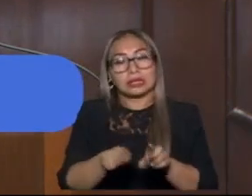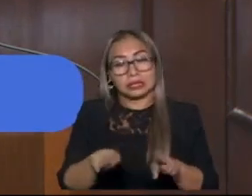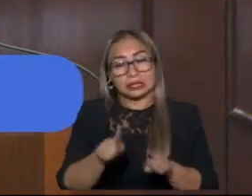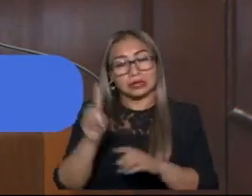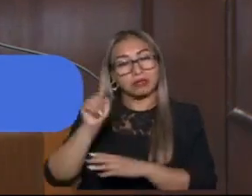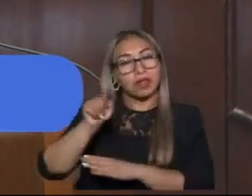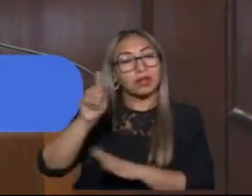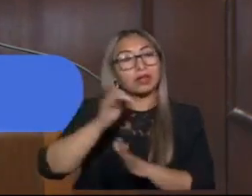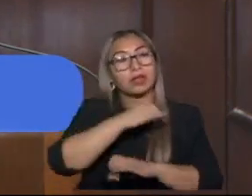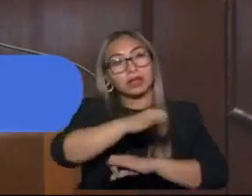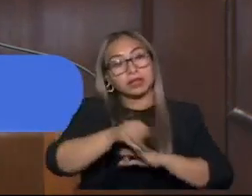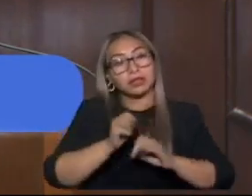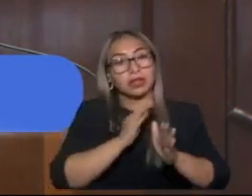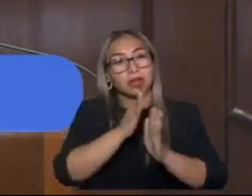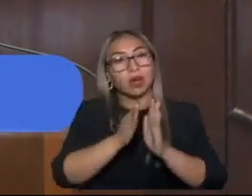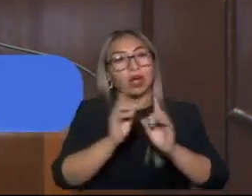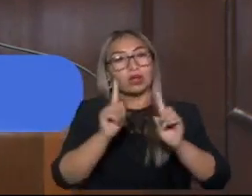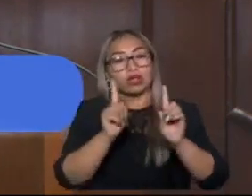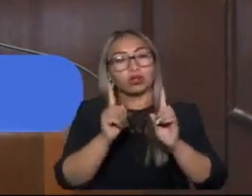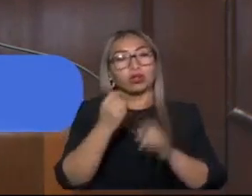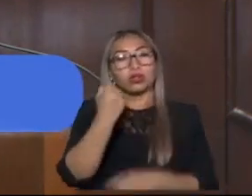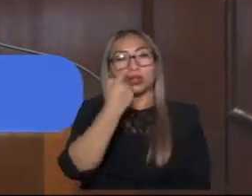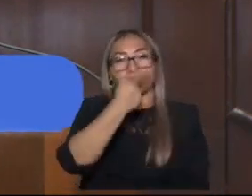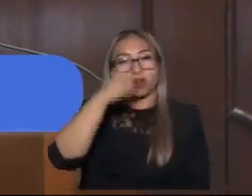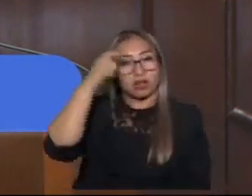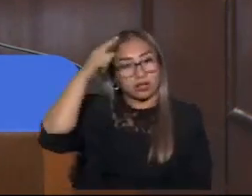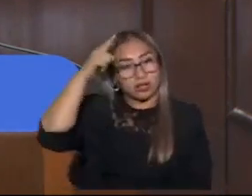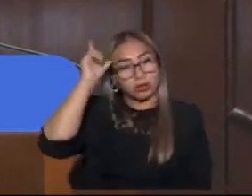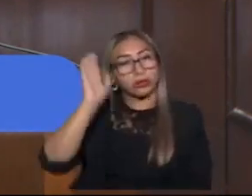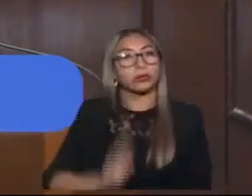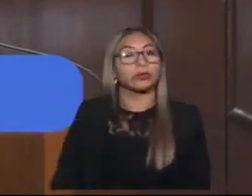de Isla Colón en Boca del Toro.